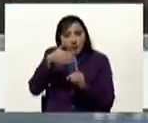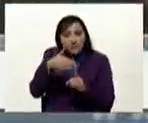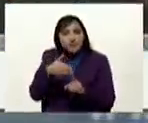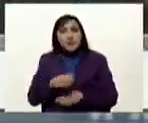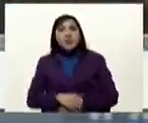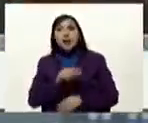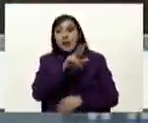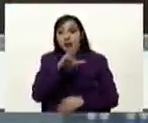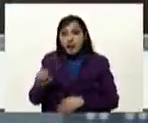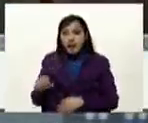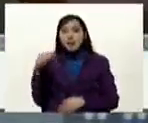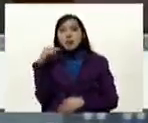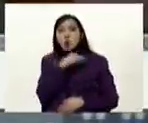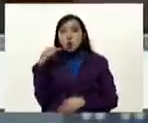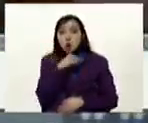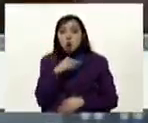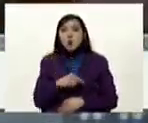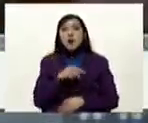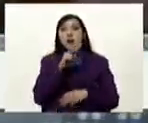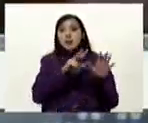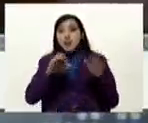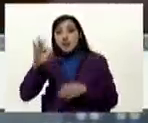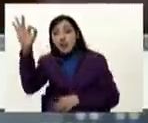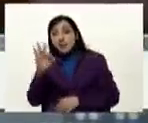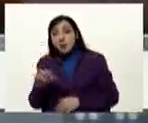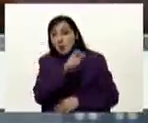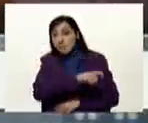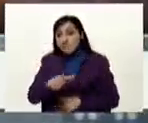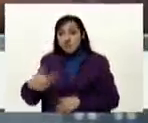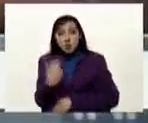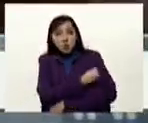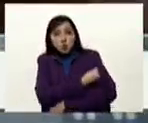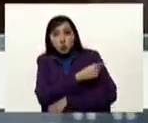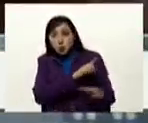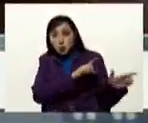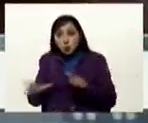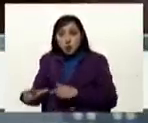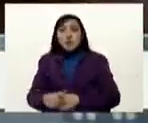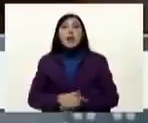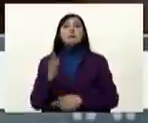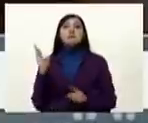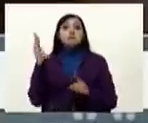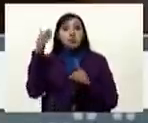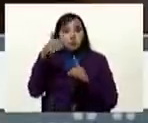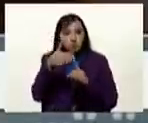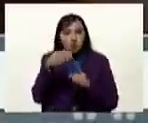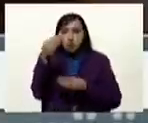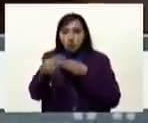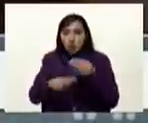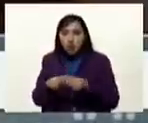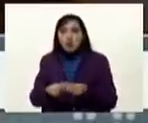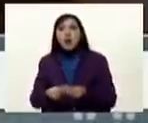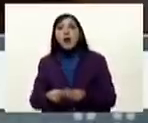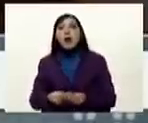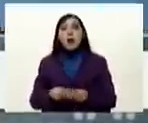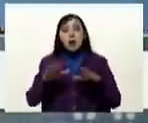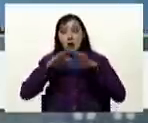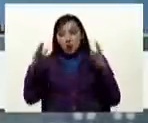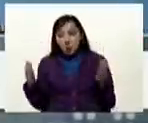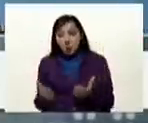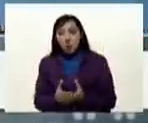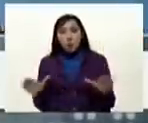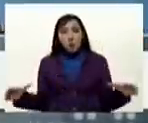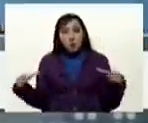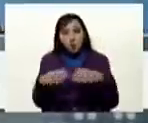el 30 de octubre, el 70%, estaríamos llegando a la meta colocada por la Organización Mundial de la